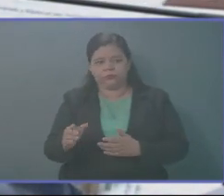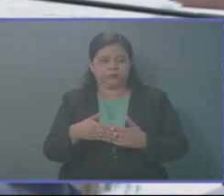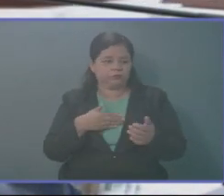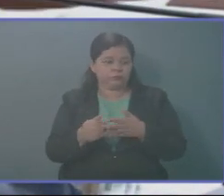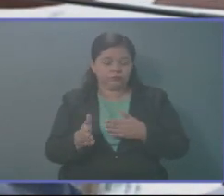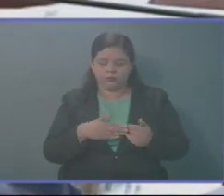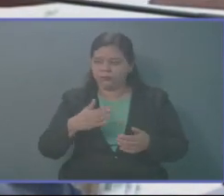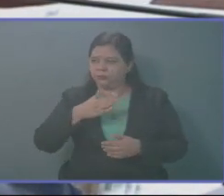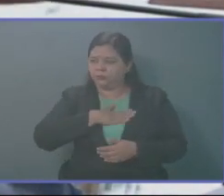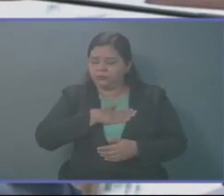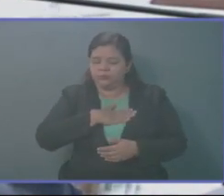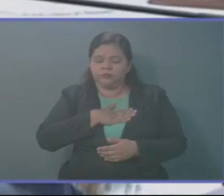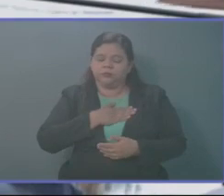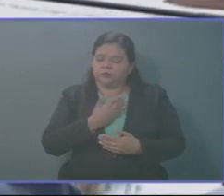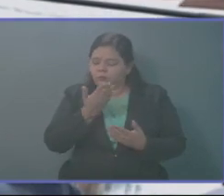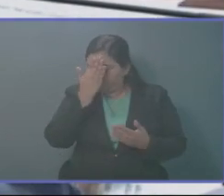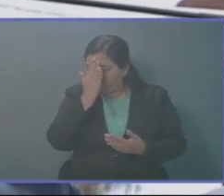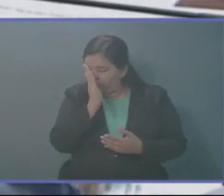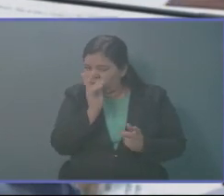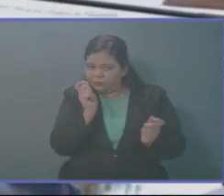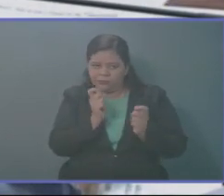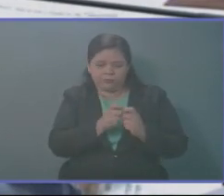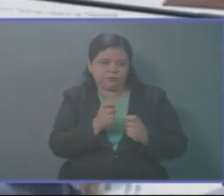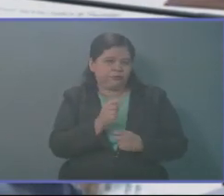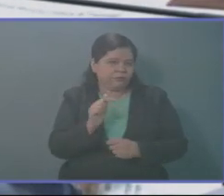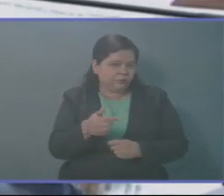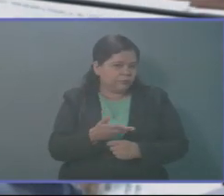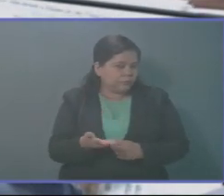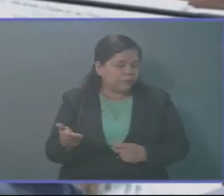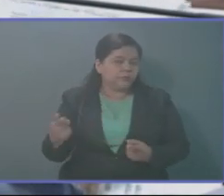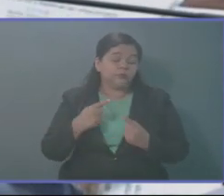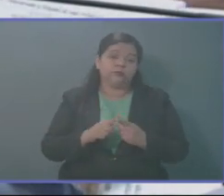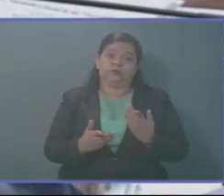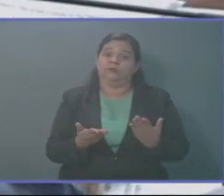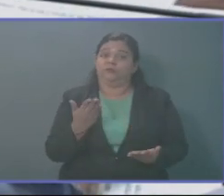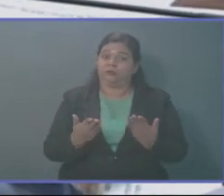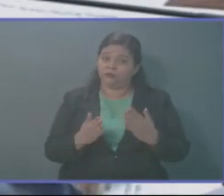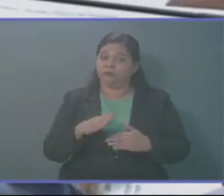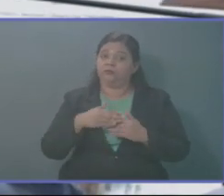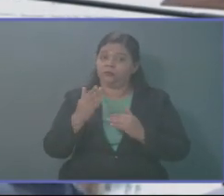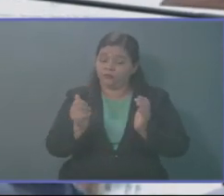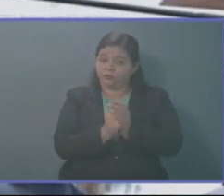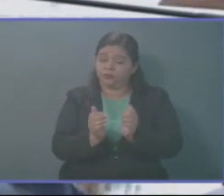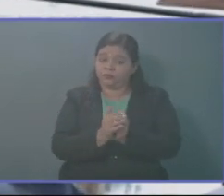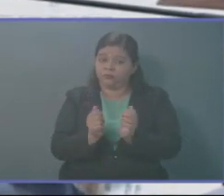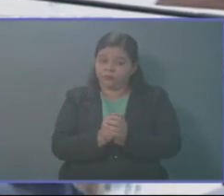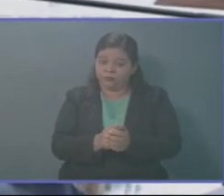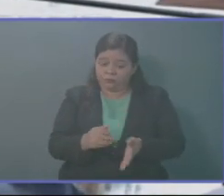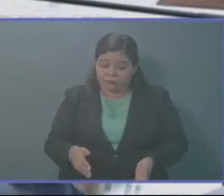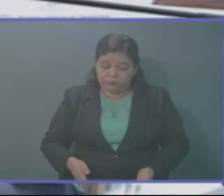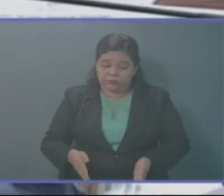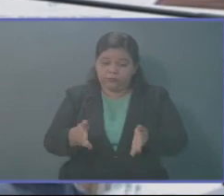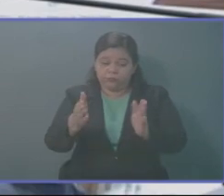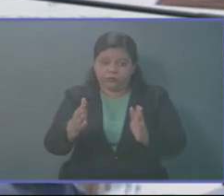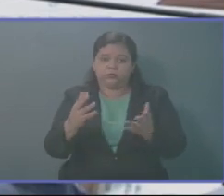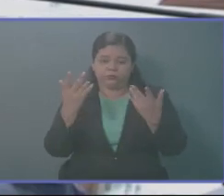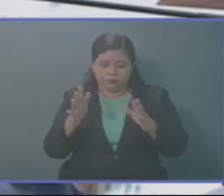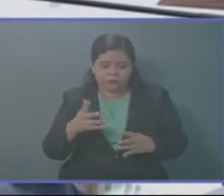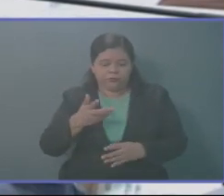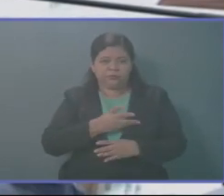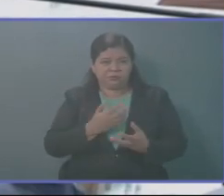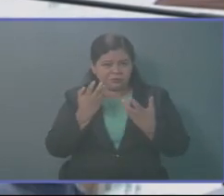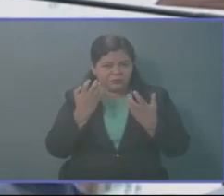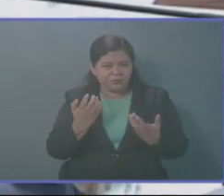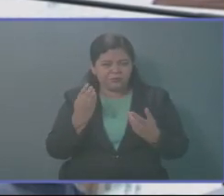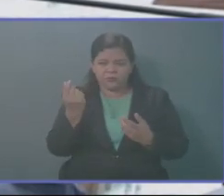no soy muy conocedor de esta materia, pero podríamos estar provocando que las carreteras, en lo cual se ha invertido muchísimo dinero